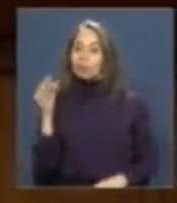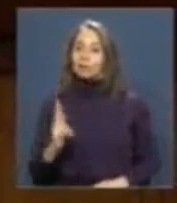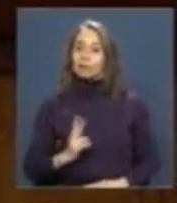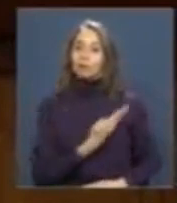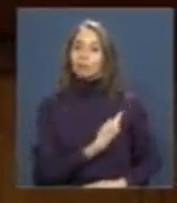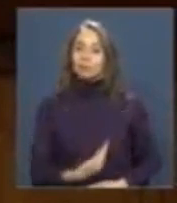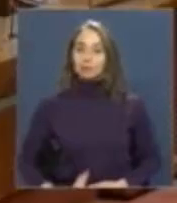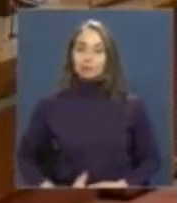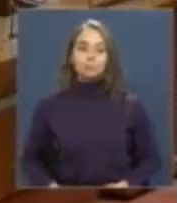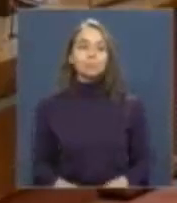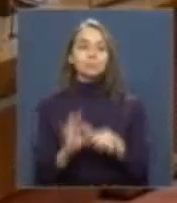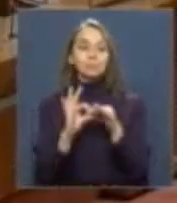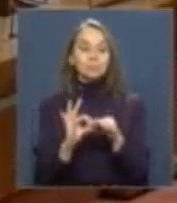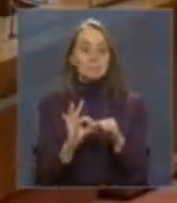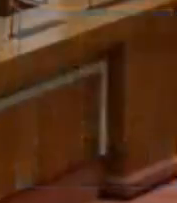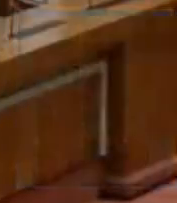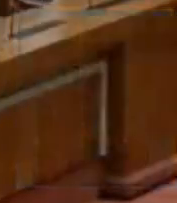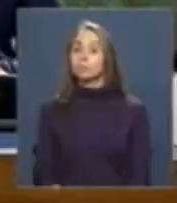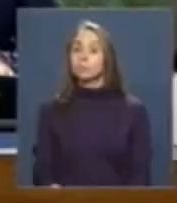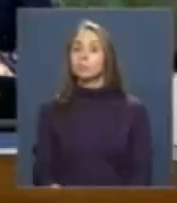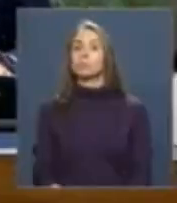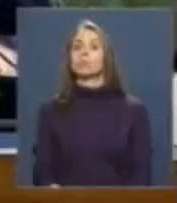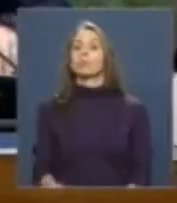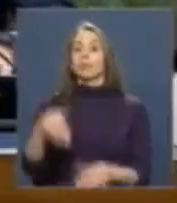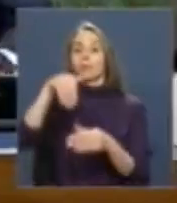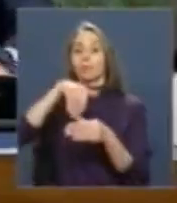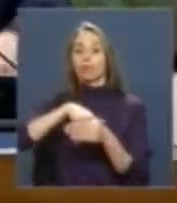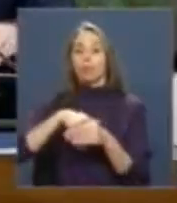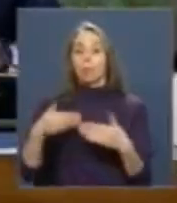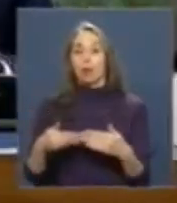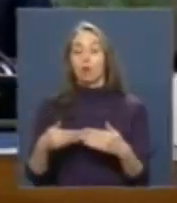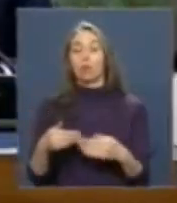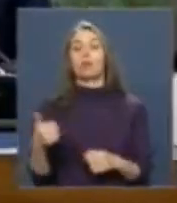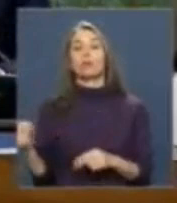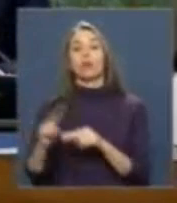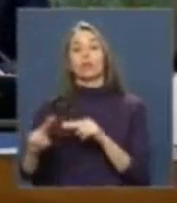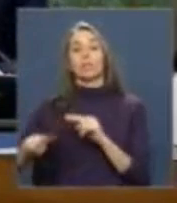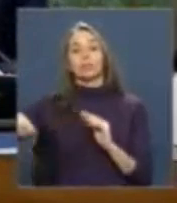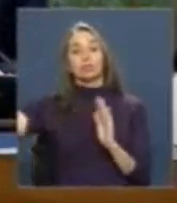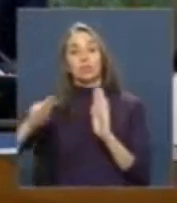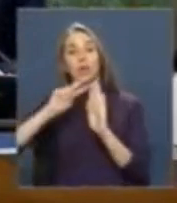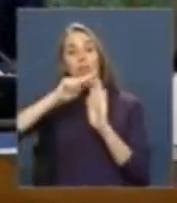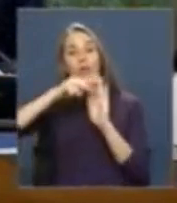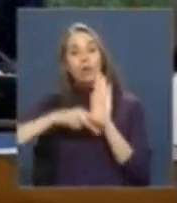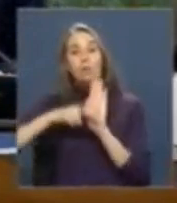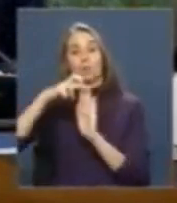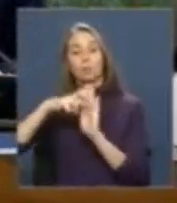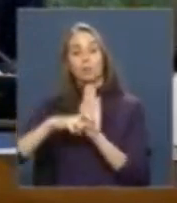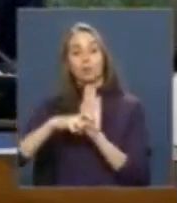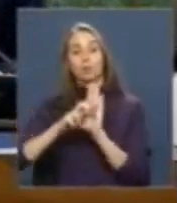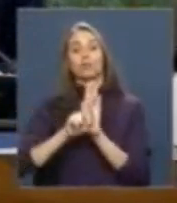gracias señor diputado ahora las modificaciones introducidas por el senado al proyecto del límite la